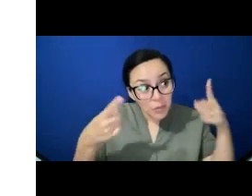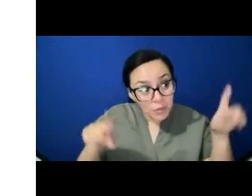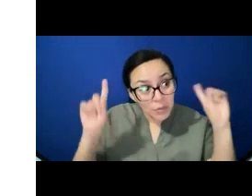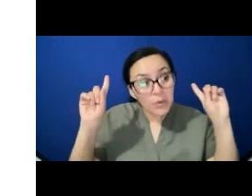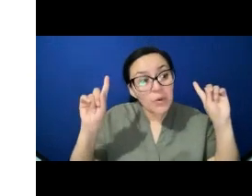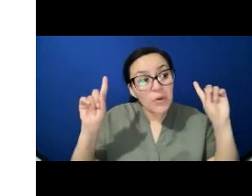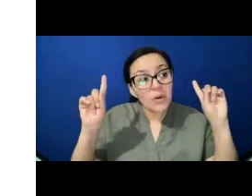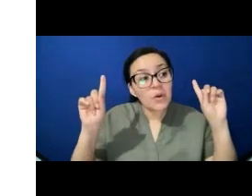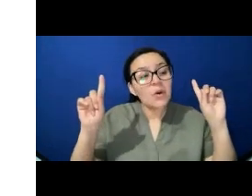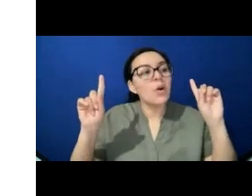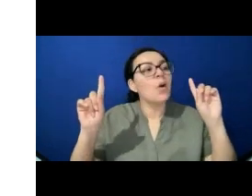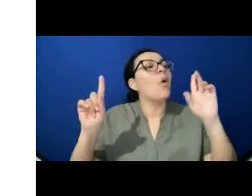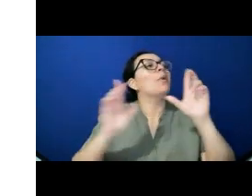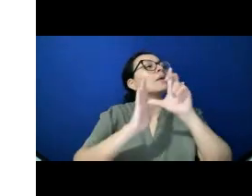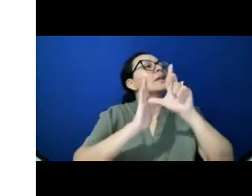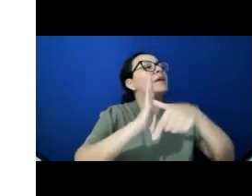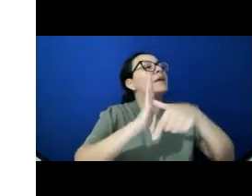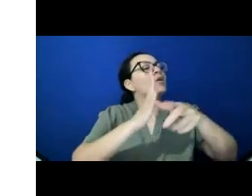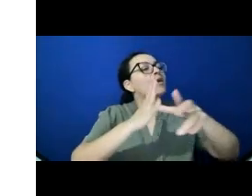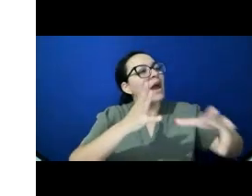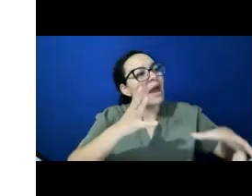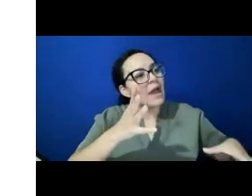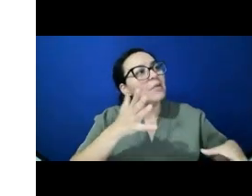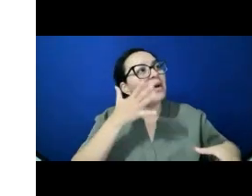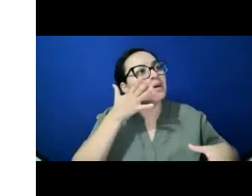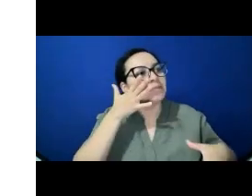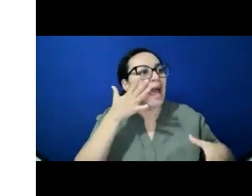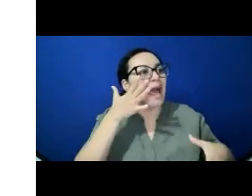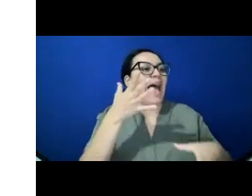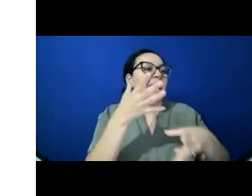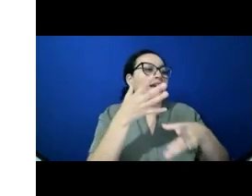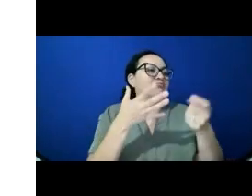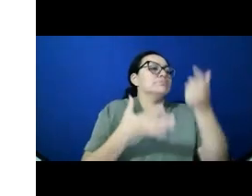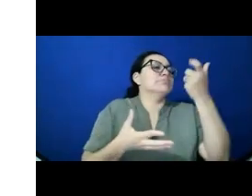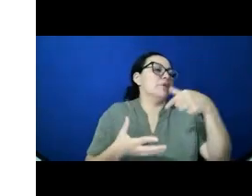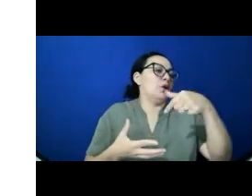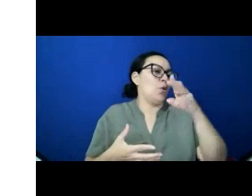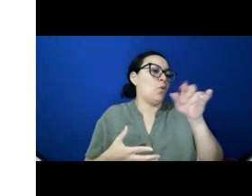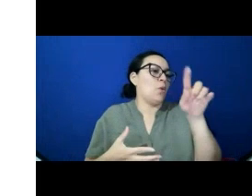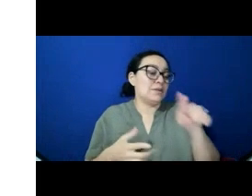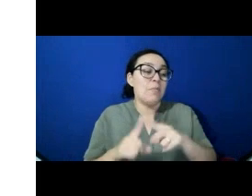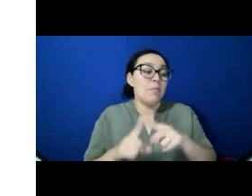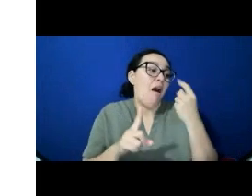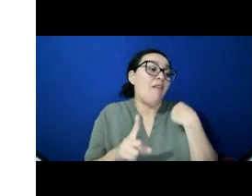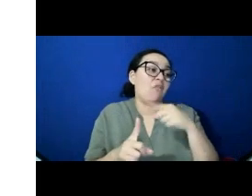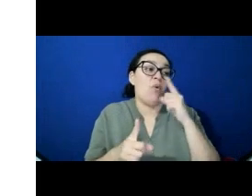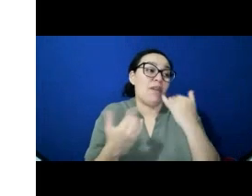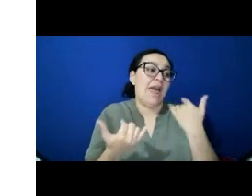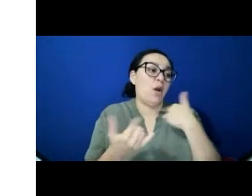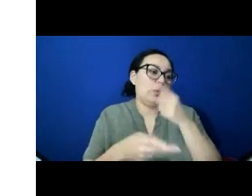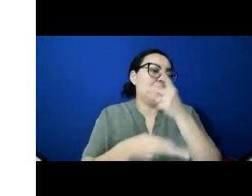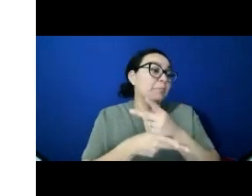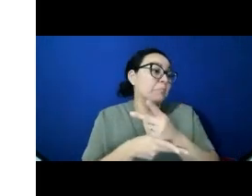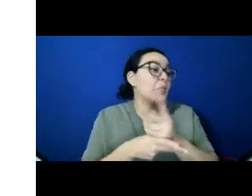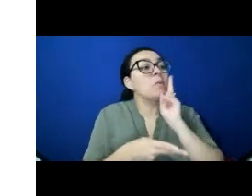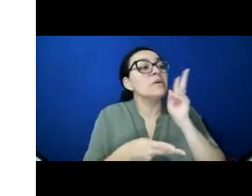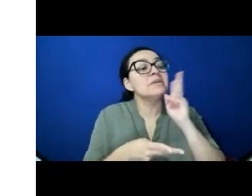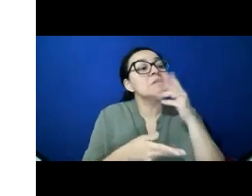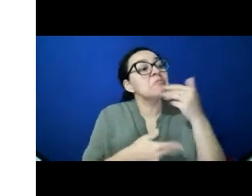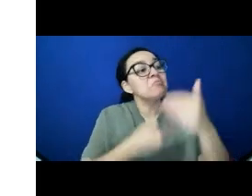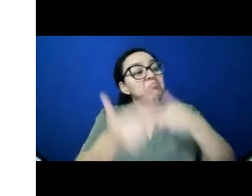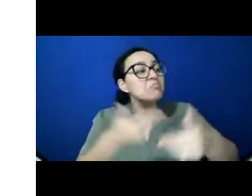ver si podemos agregar esa parte de la responsabilidad al utilizar la herramienta. Esa